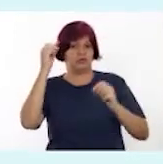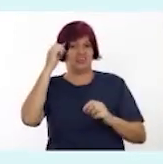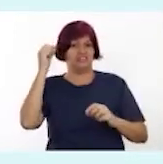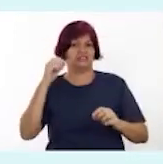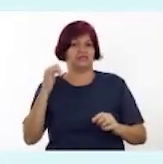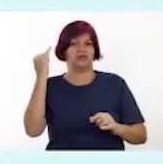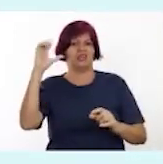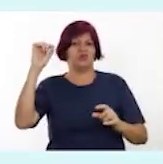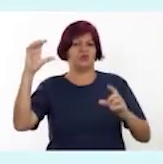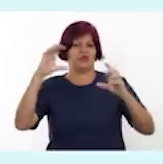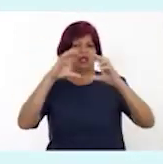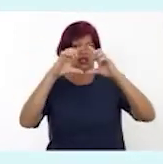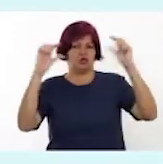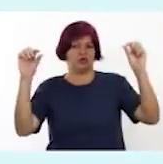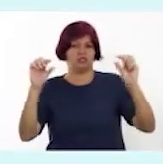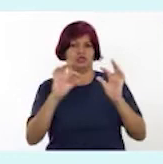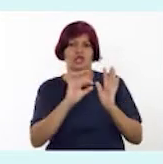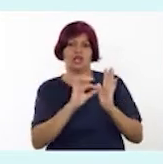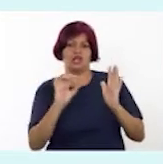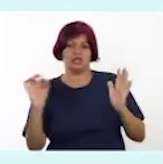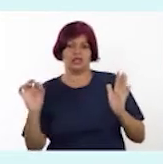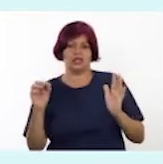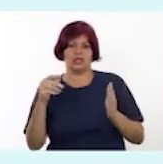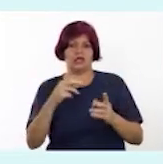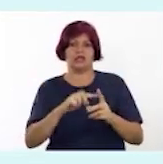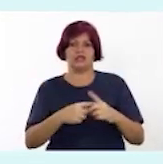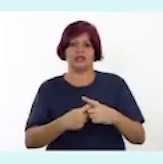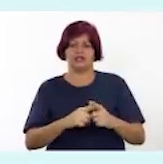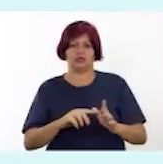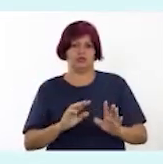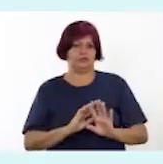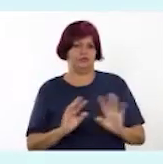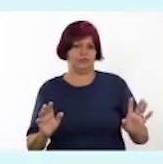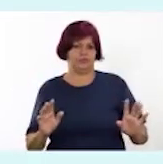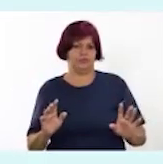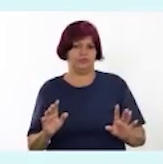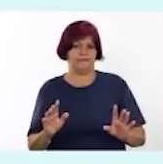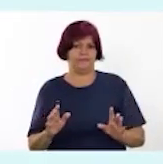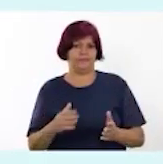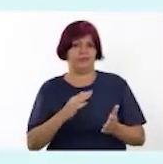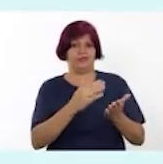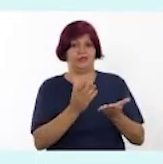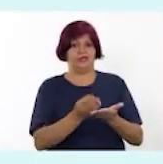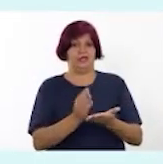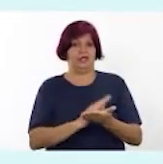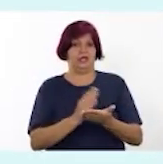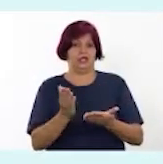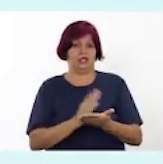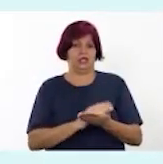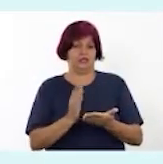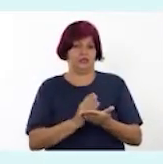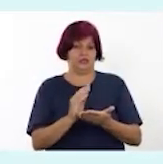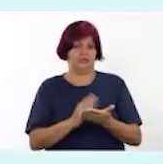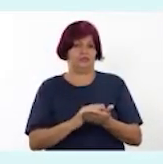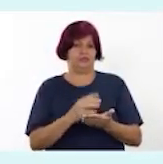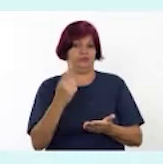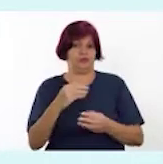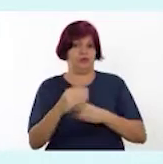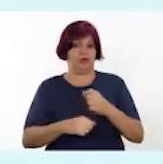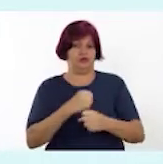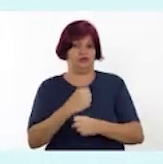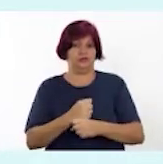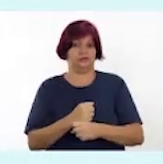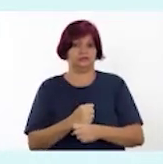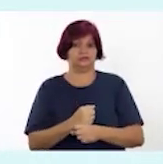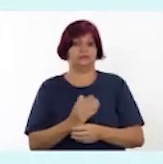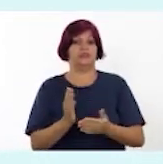inecuación lineal y determinar su conjunto solución. Por excelencia, la bibliografía que vamos a usar, no quiere decir que sea la única,